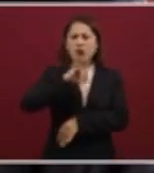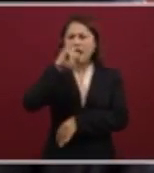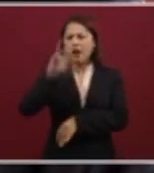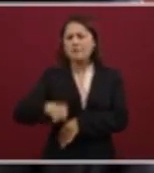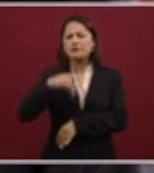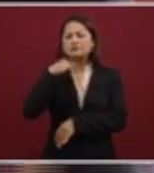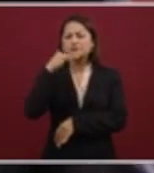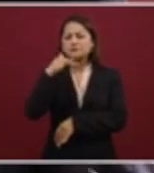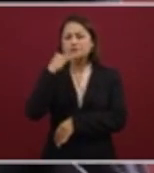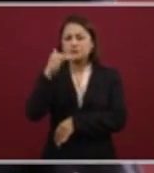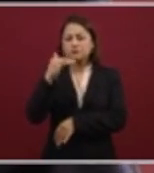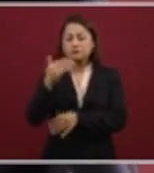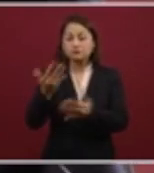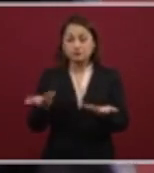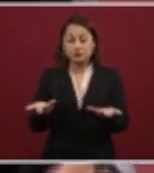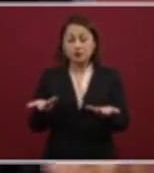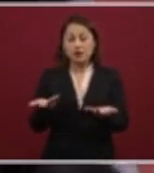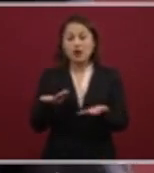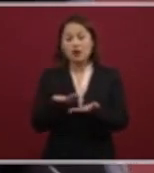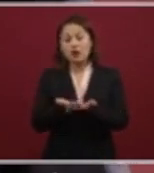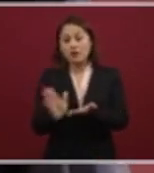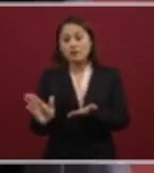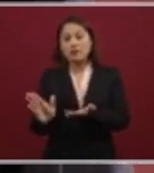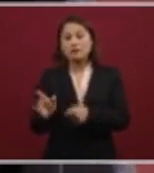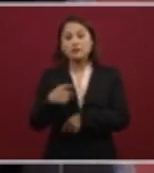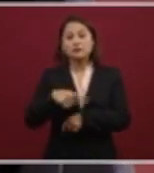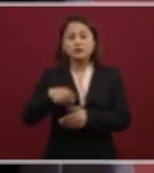se está ajustando el marco legal,